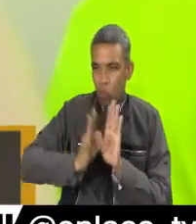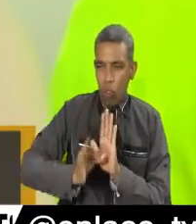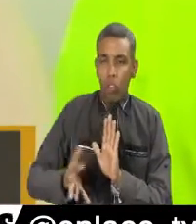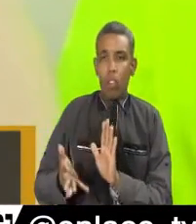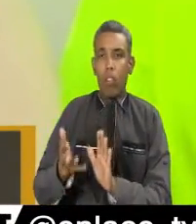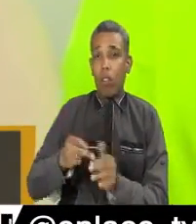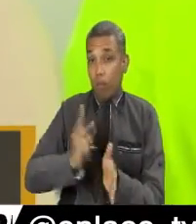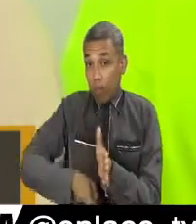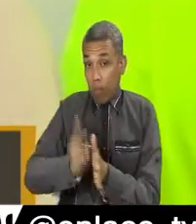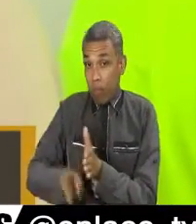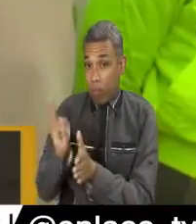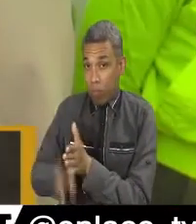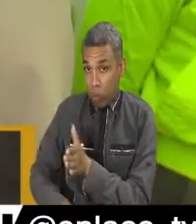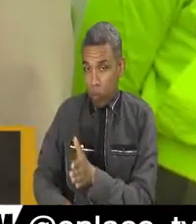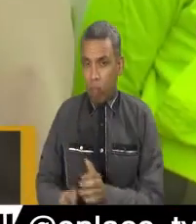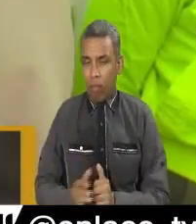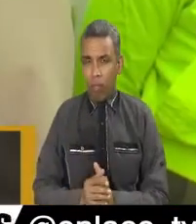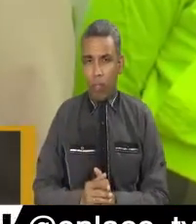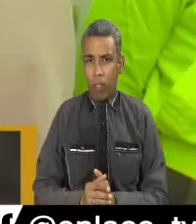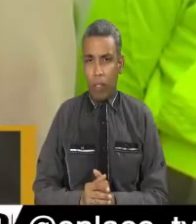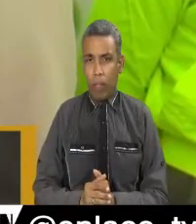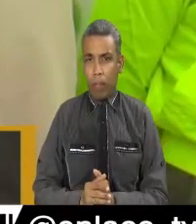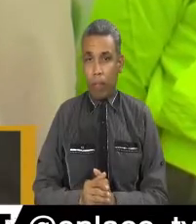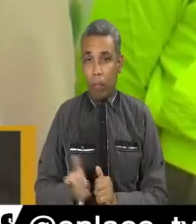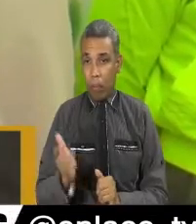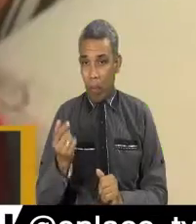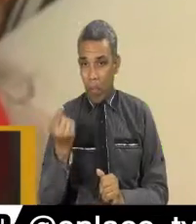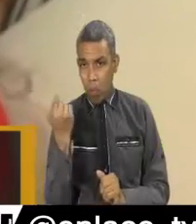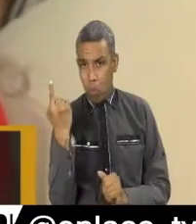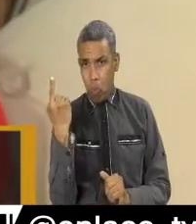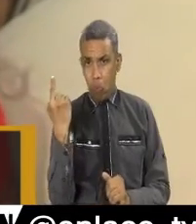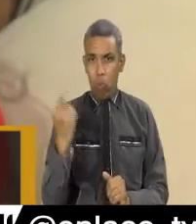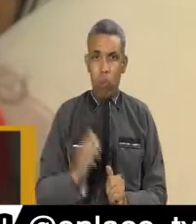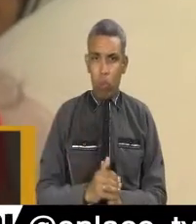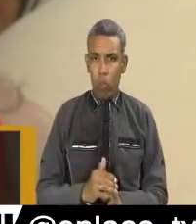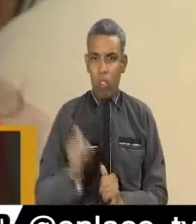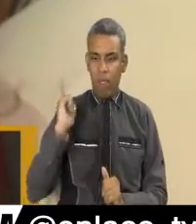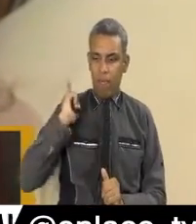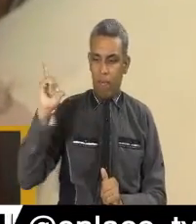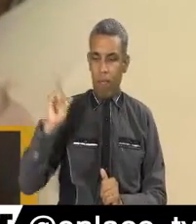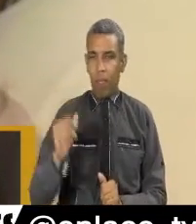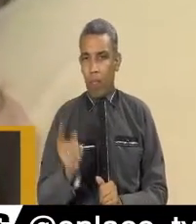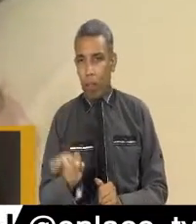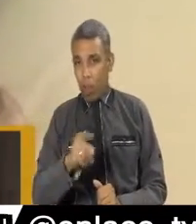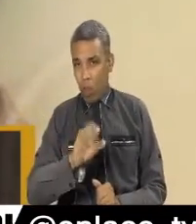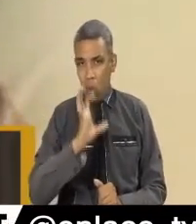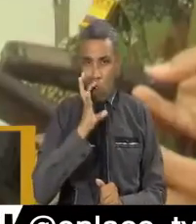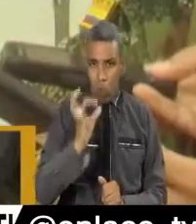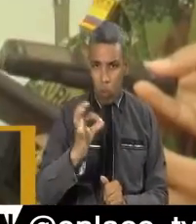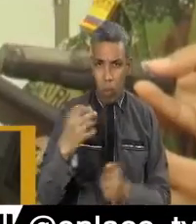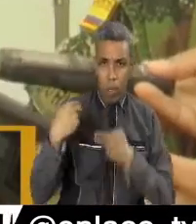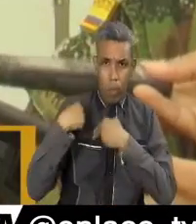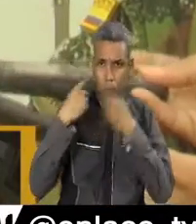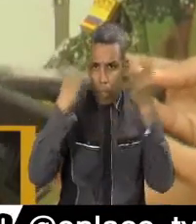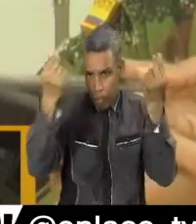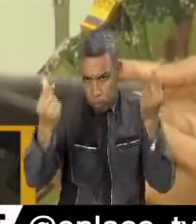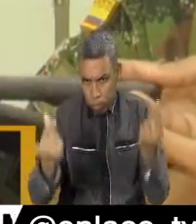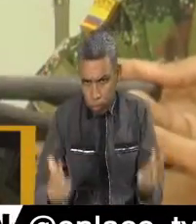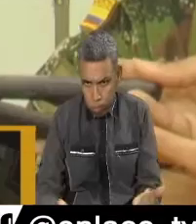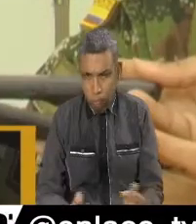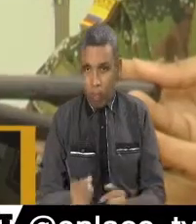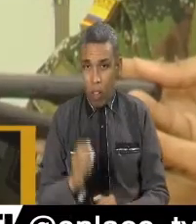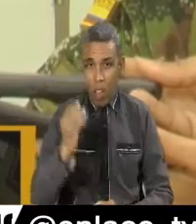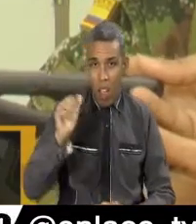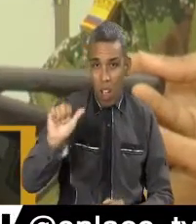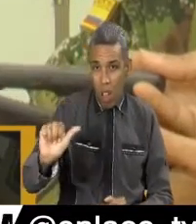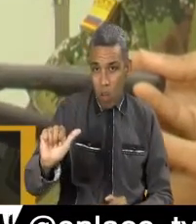Barranca Bermeja. Ellos, uno era el líder, el otro era financiero y la mujer era también la que se dedicaba a